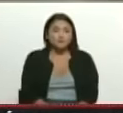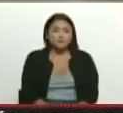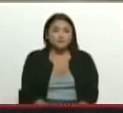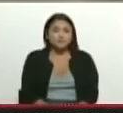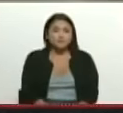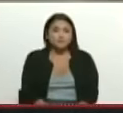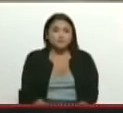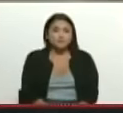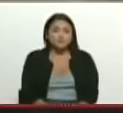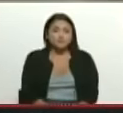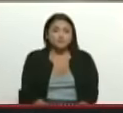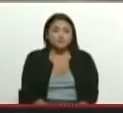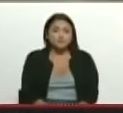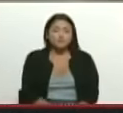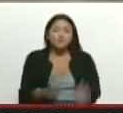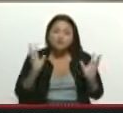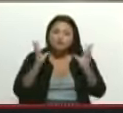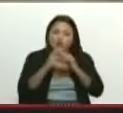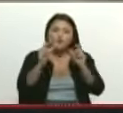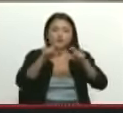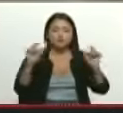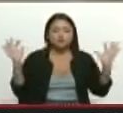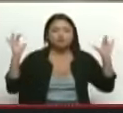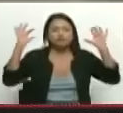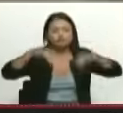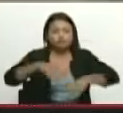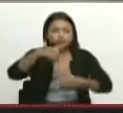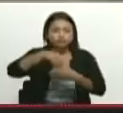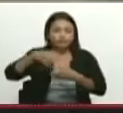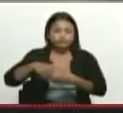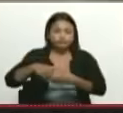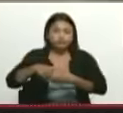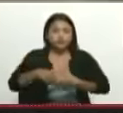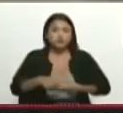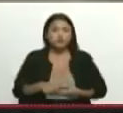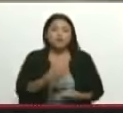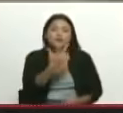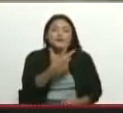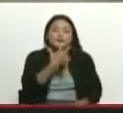todos a participar el 3 de diciembre